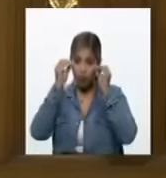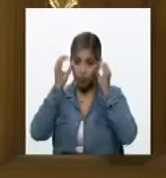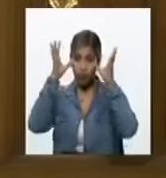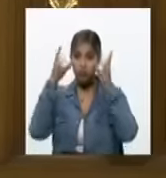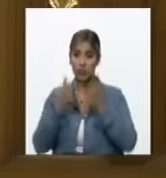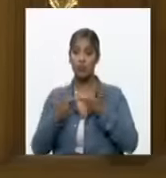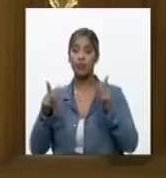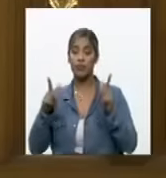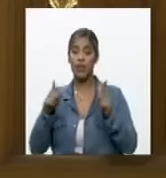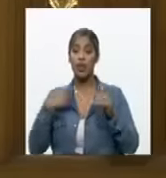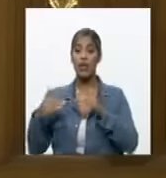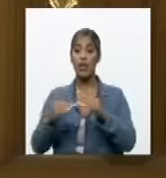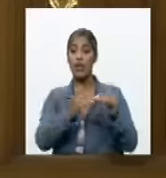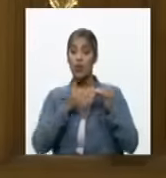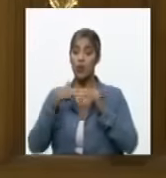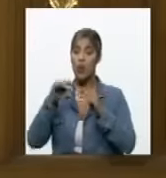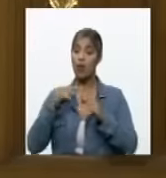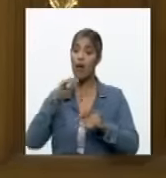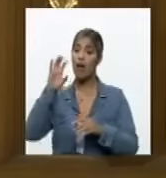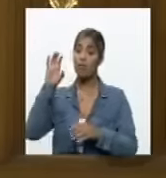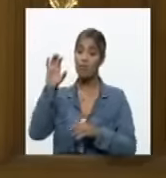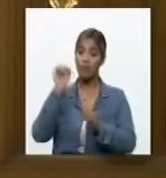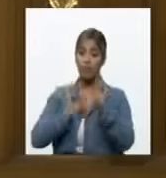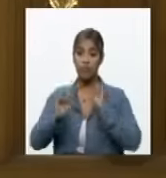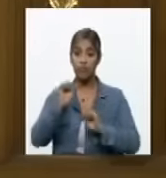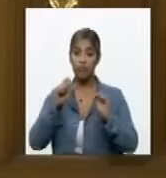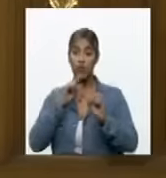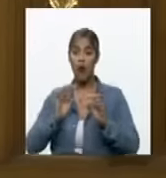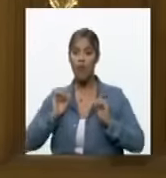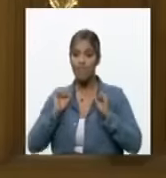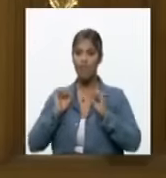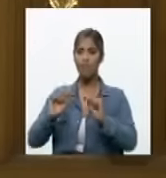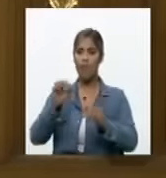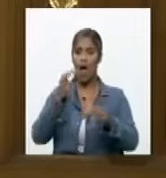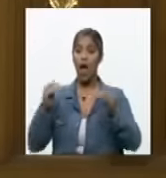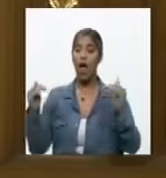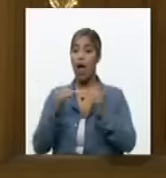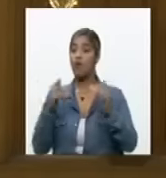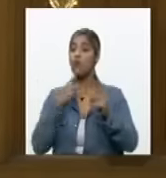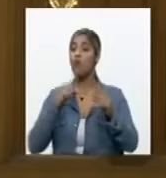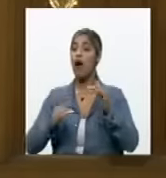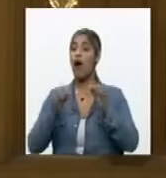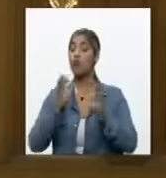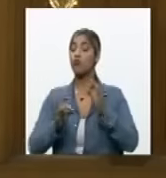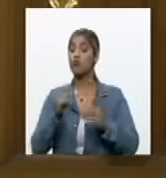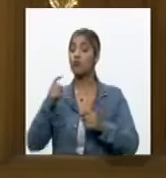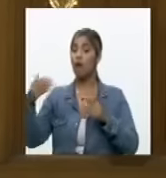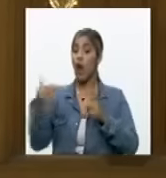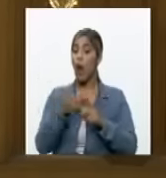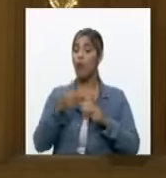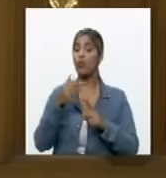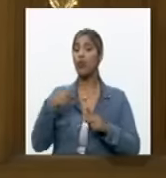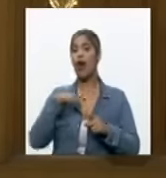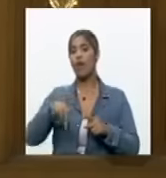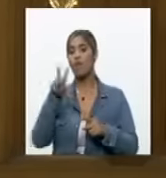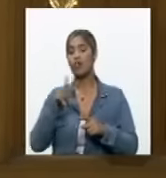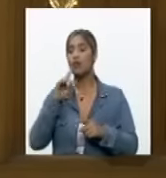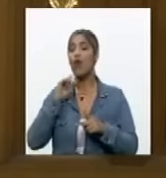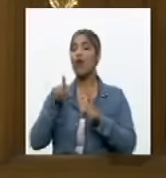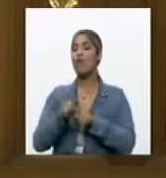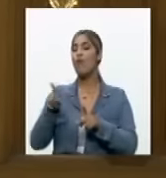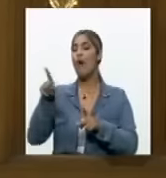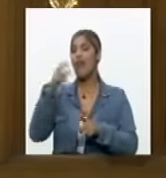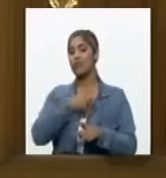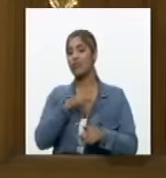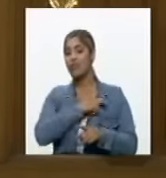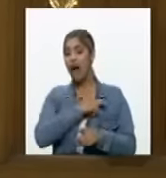libertad, igualdad y patriotismo para combatir las injusticias y atropellos cometidos contra el pueblo por parte del Imperio Español, influenciado